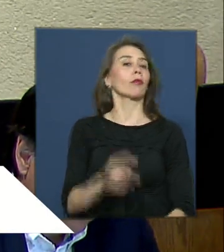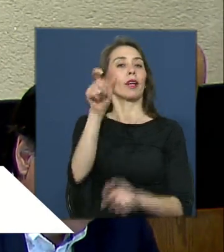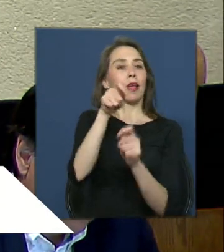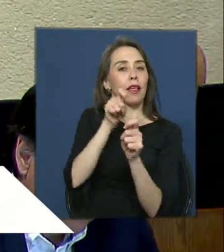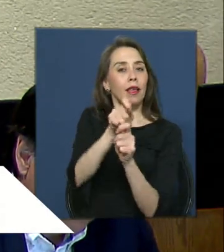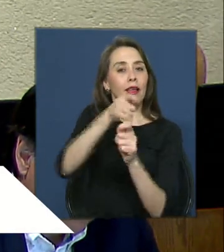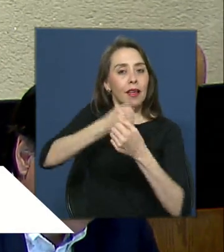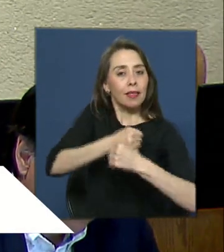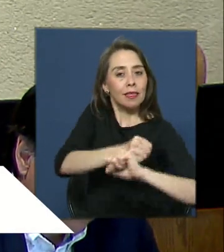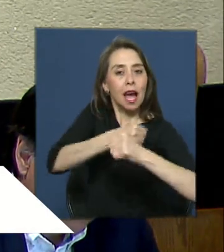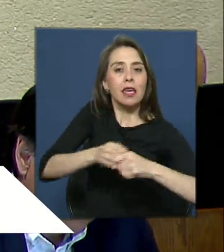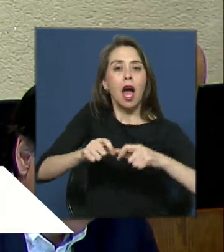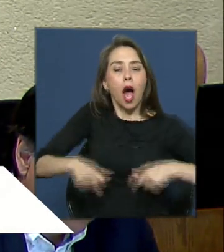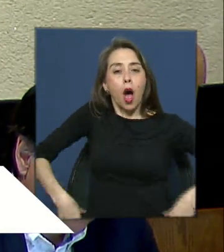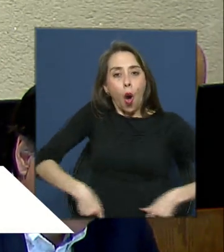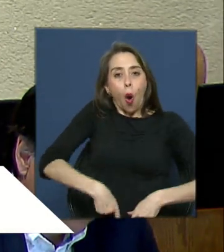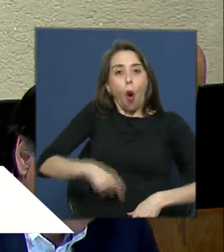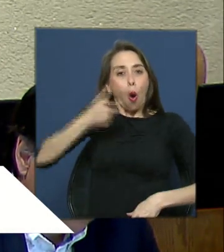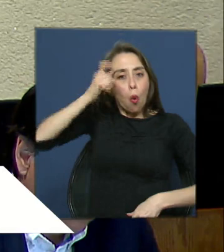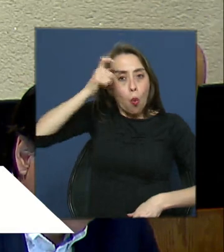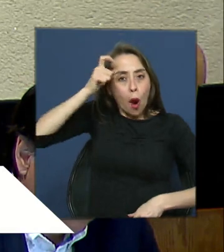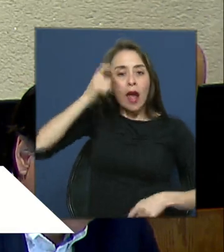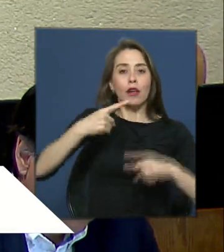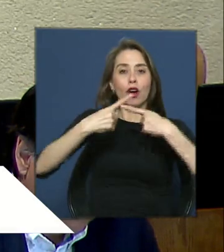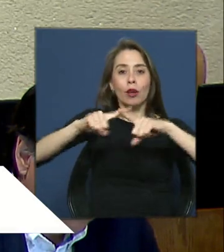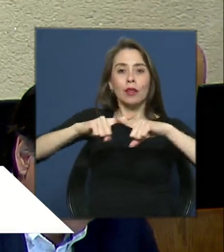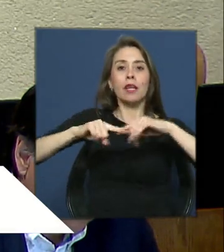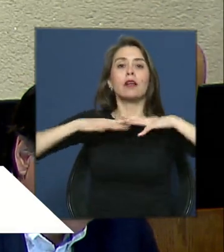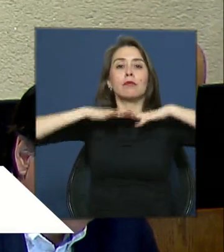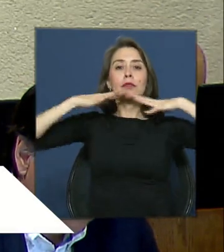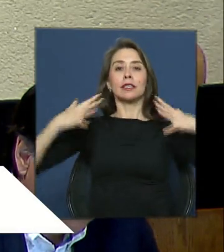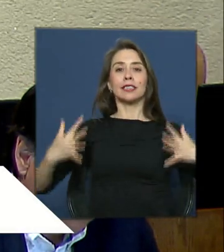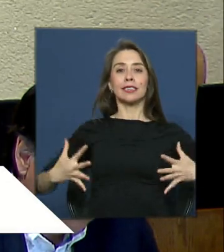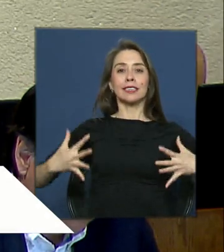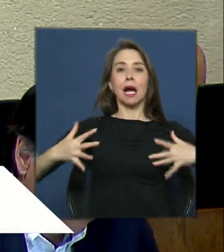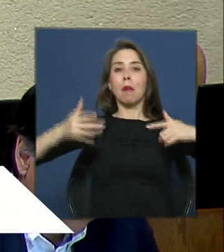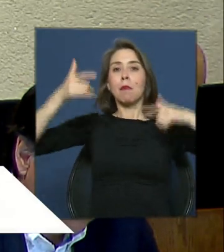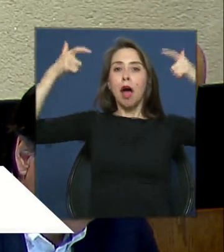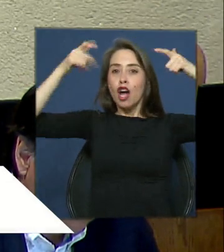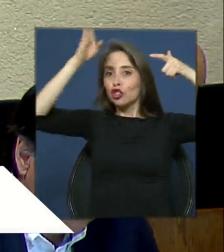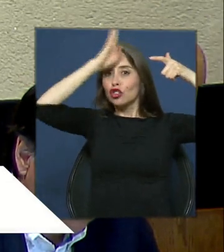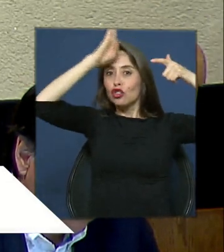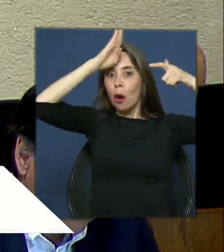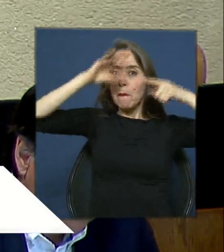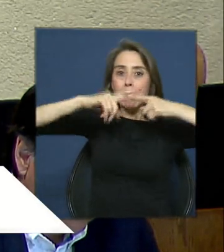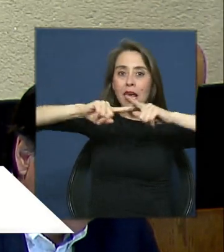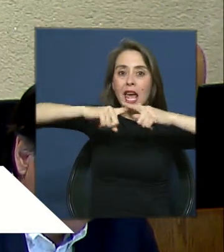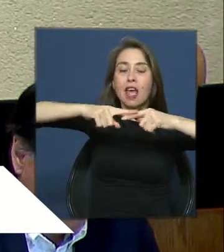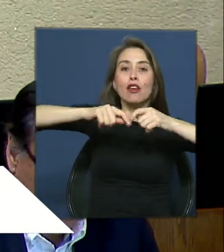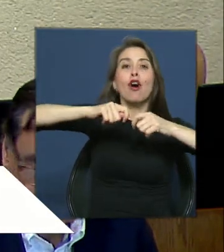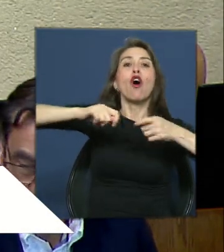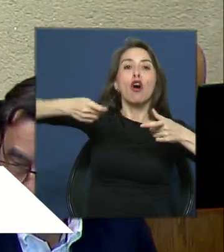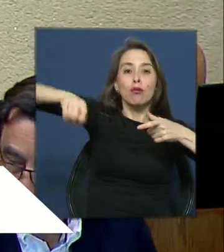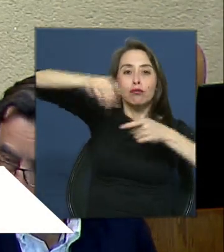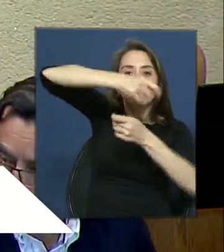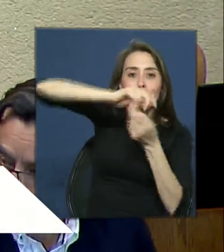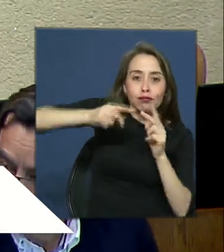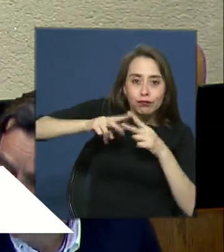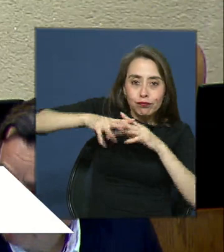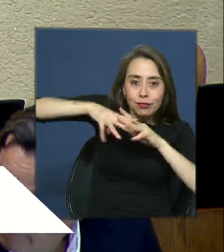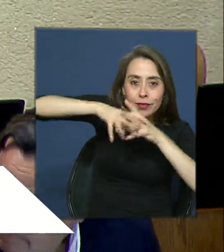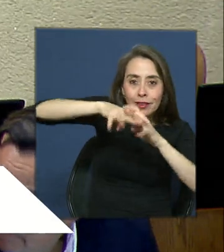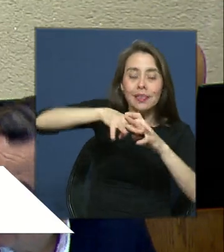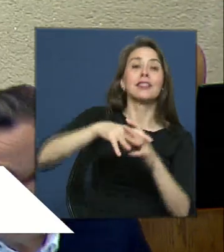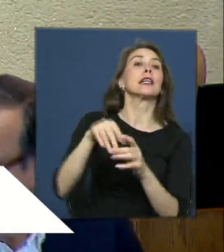talladores, talabarteros, tejedoras, chamanteras, sombrereros y forjadores, esas personas que le han dado vida